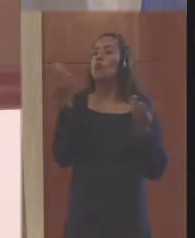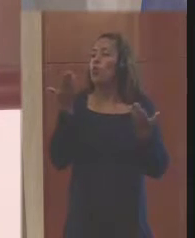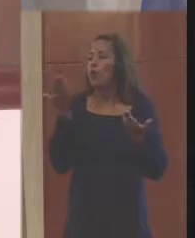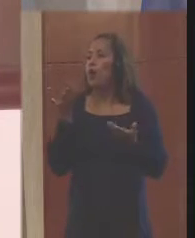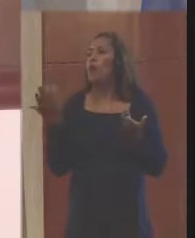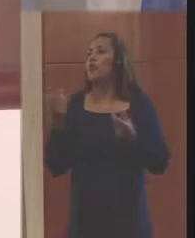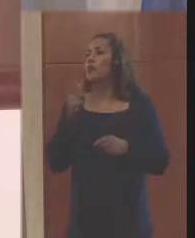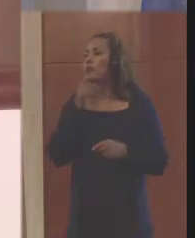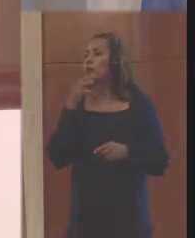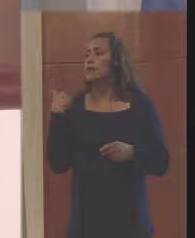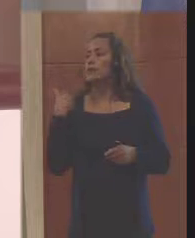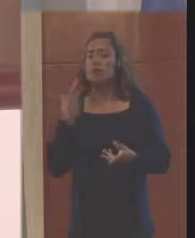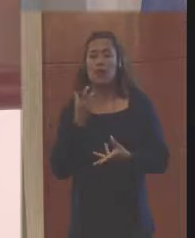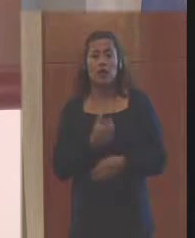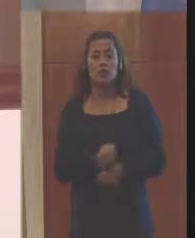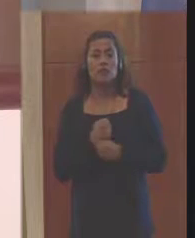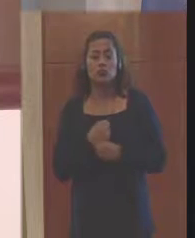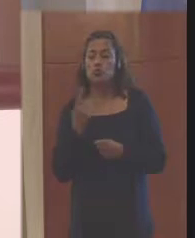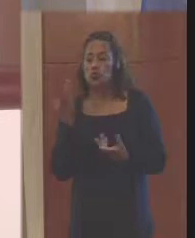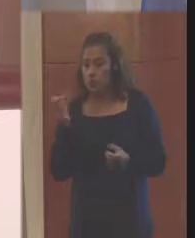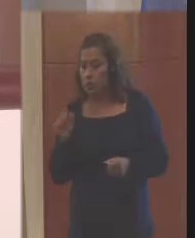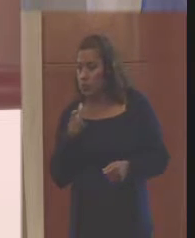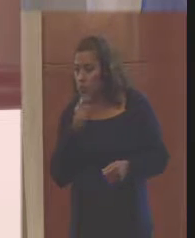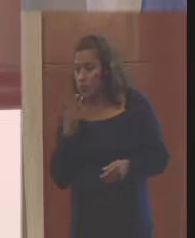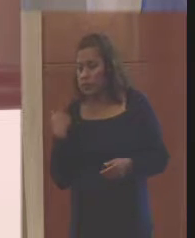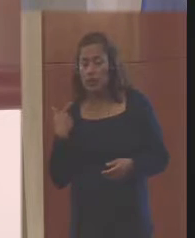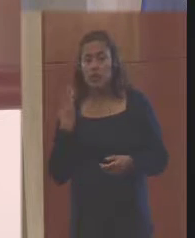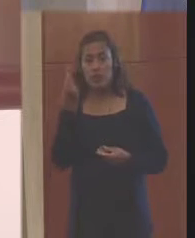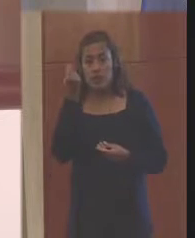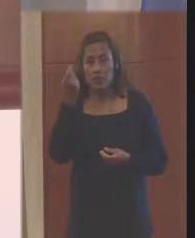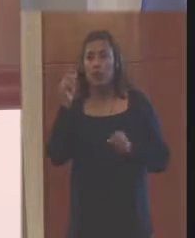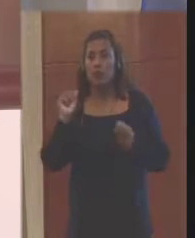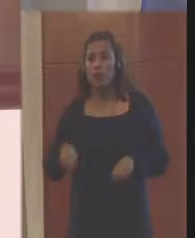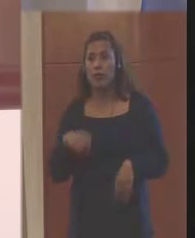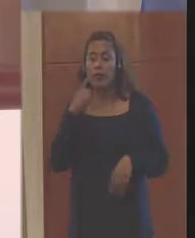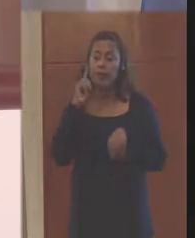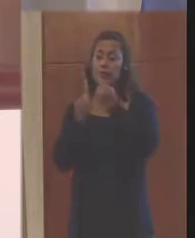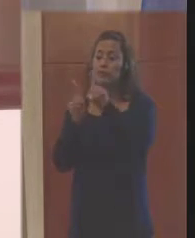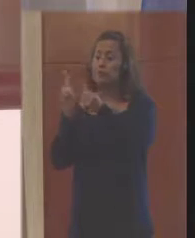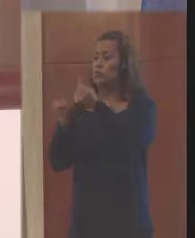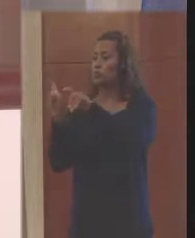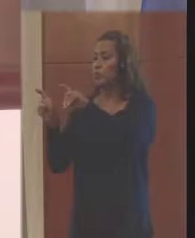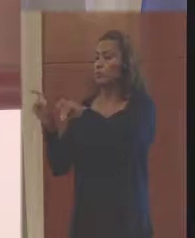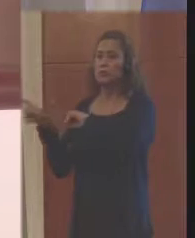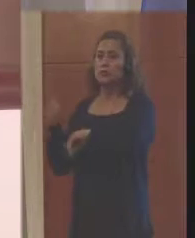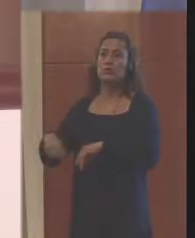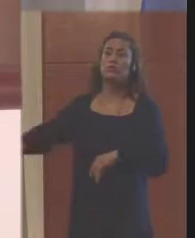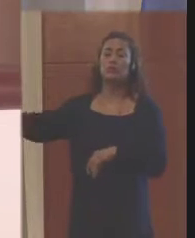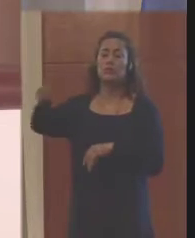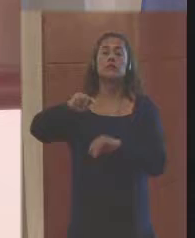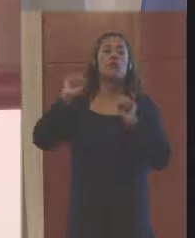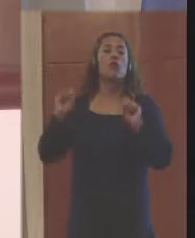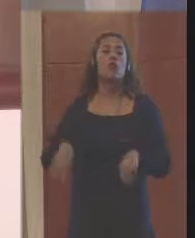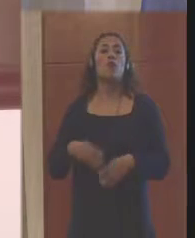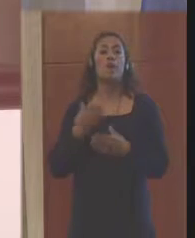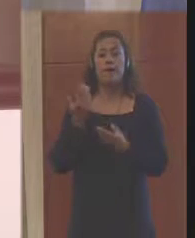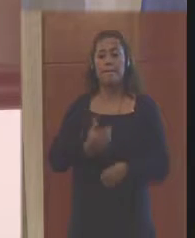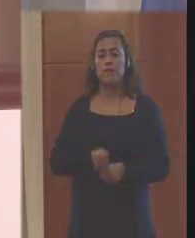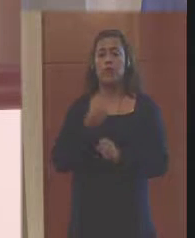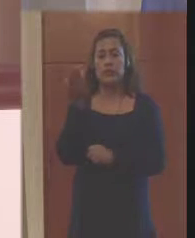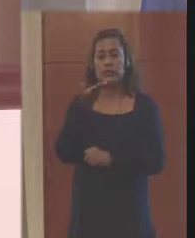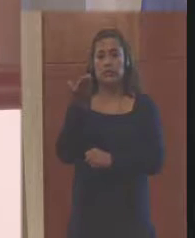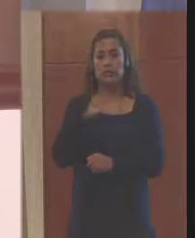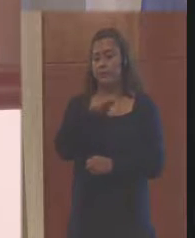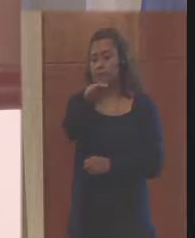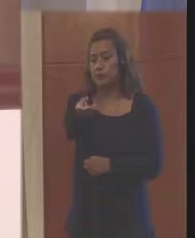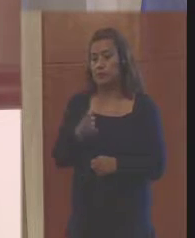reaseguradoras. Es posible, por ejemplo, desarrollar pólizas de seguro, de reaseguro, los famosos bonos catastróficos, o sea, los